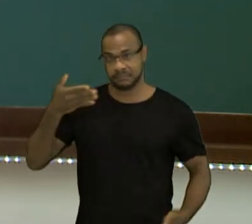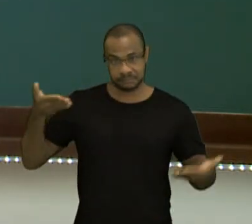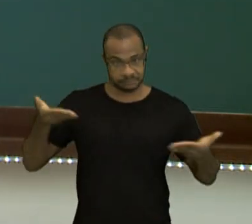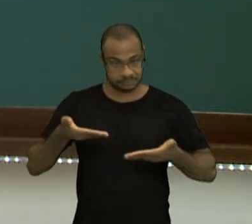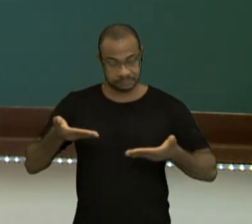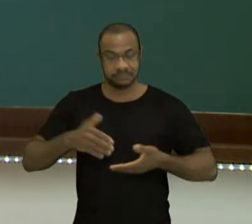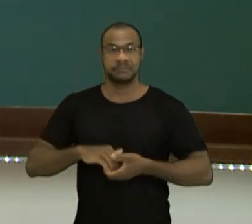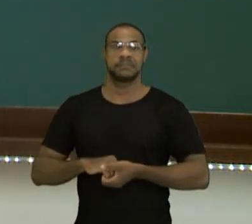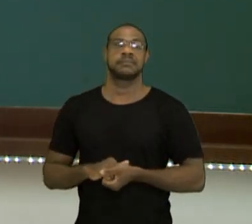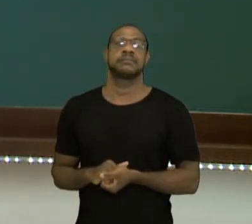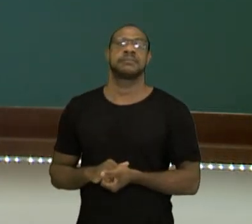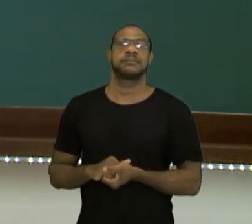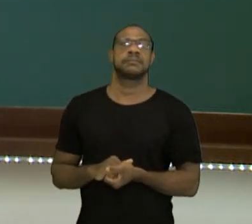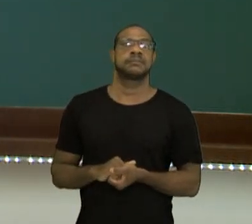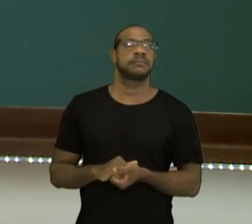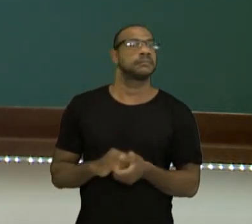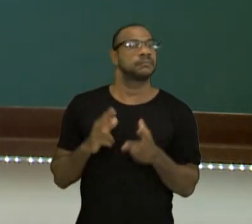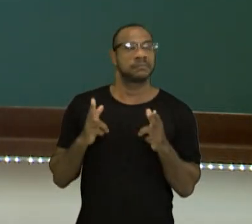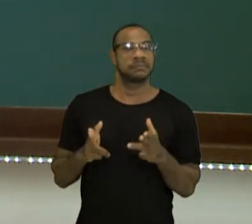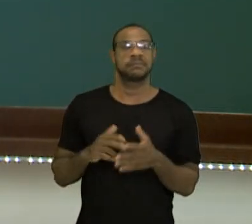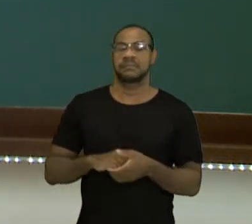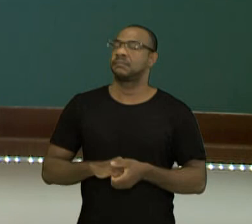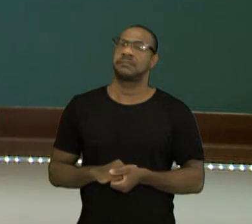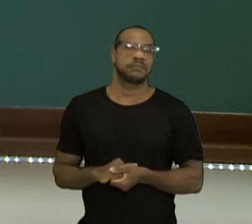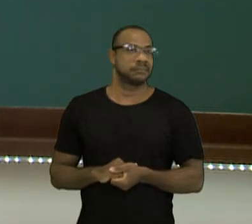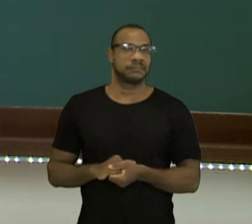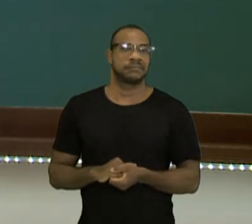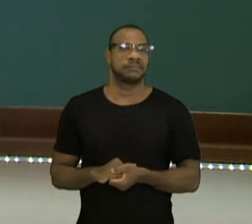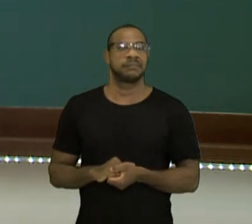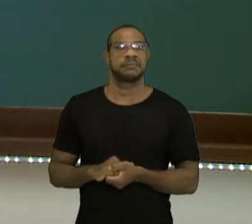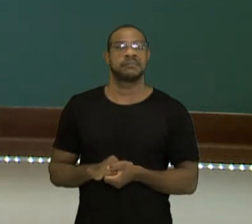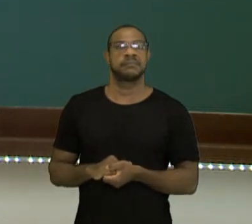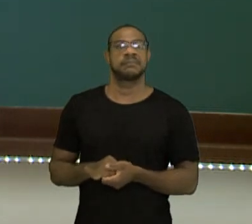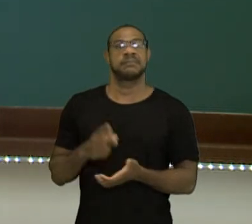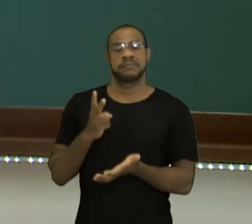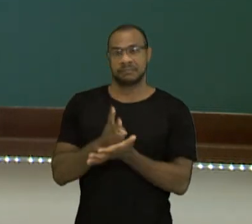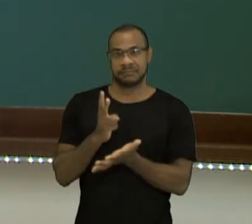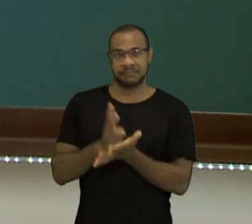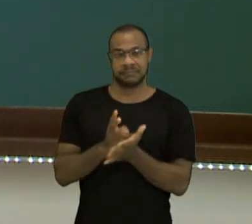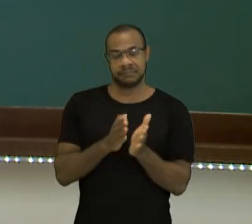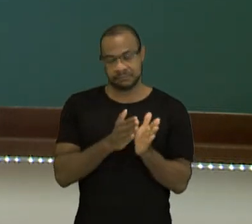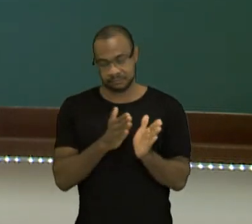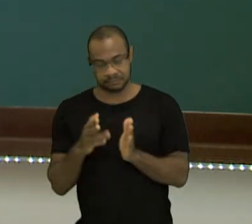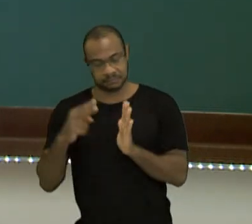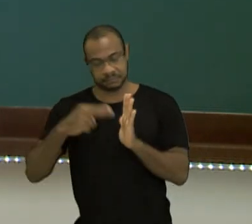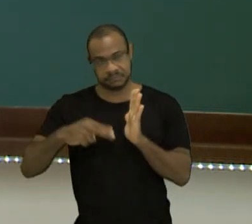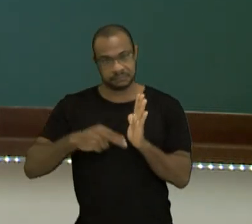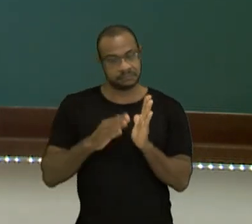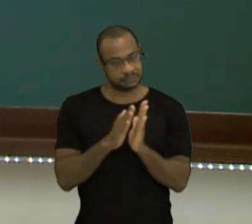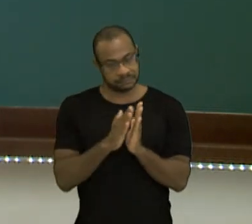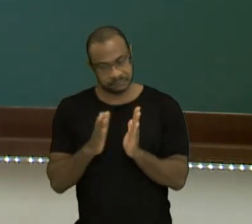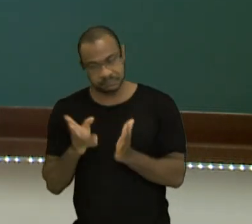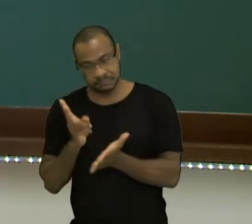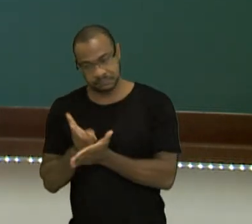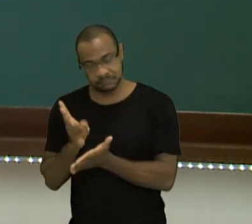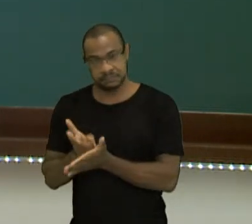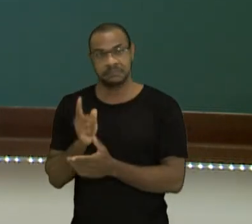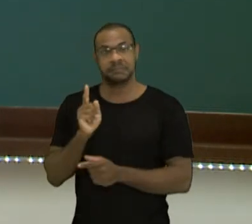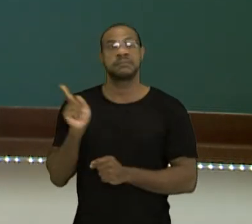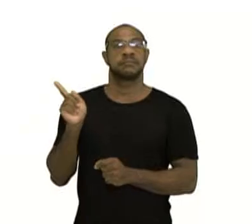mismo. Igual. Peguem o caderno lá. Para dar secuencia a la lectura del poema